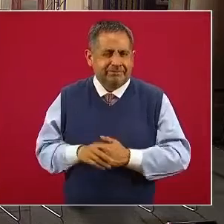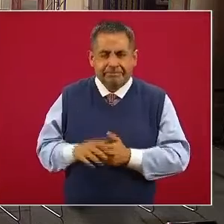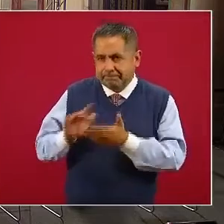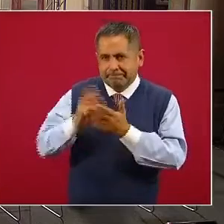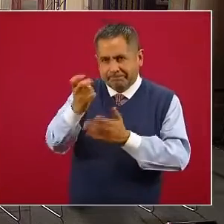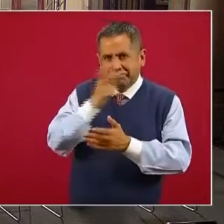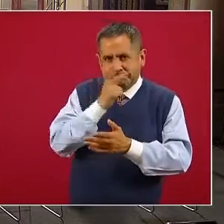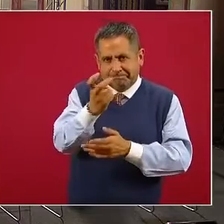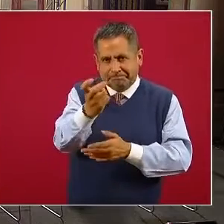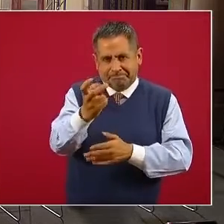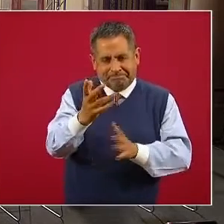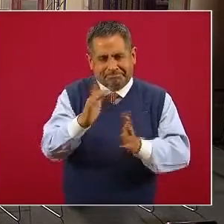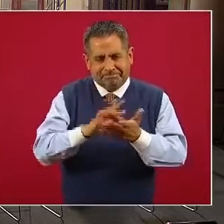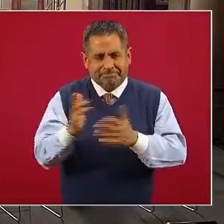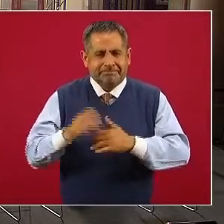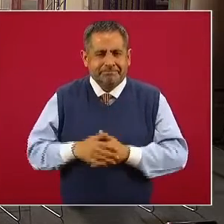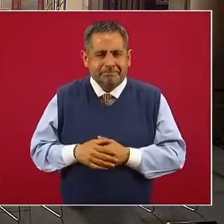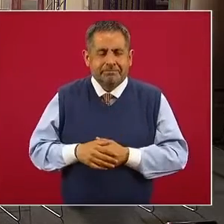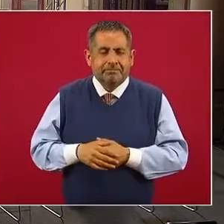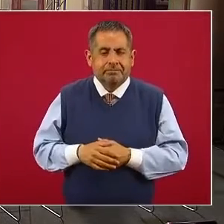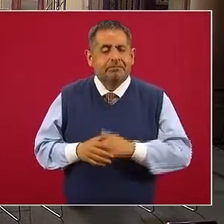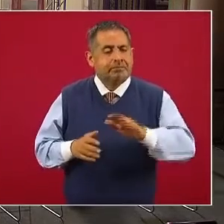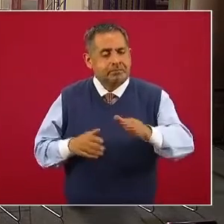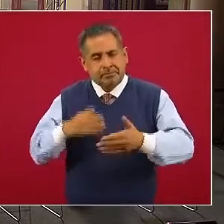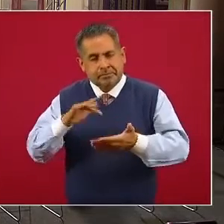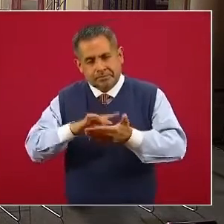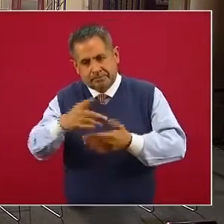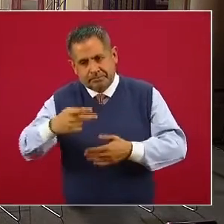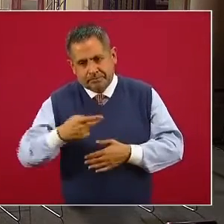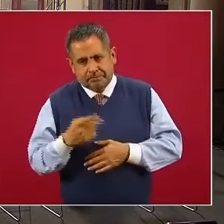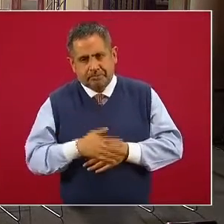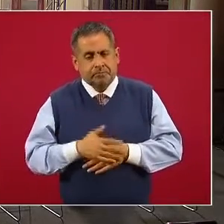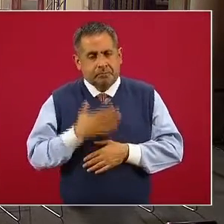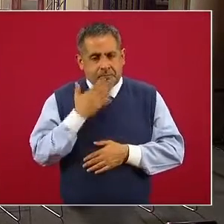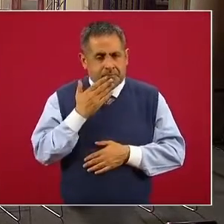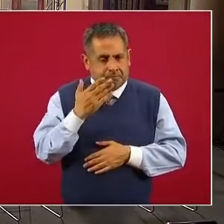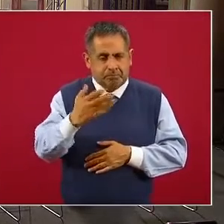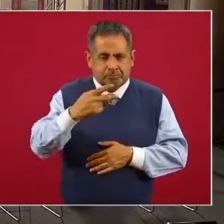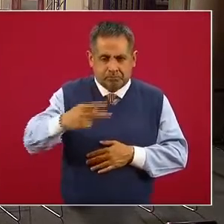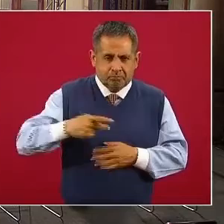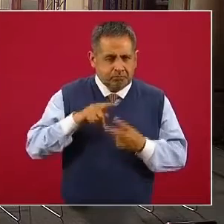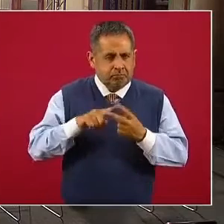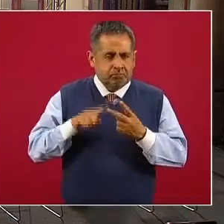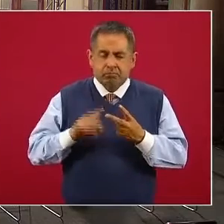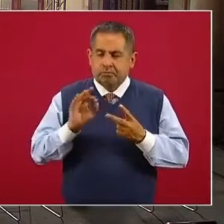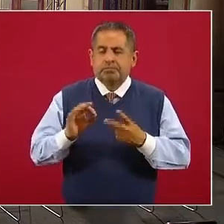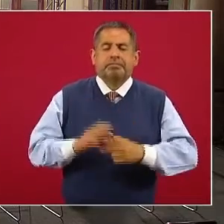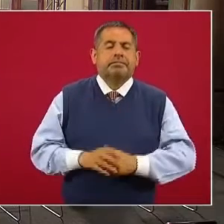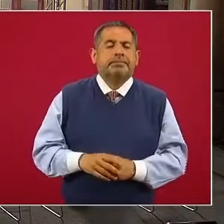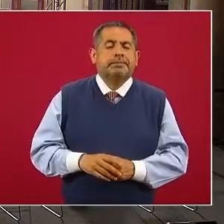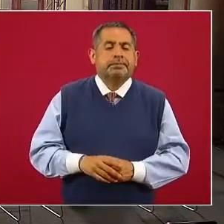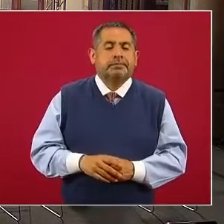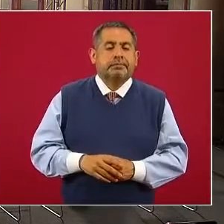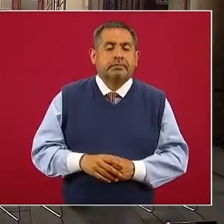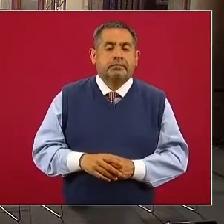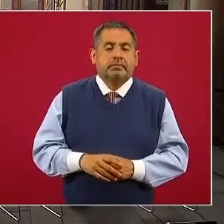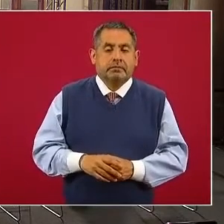gracias. Eso. Sí, muchas gracias, Arturo. Aprecio mucho estas preguntas.